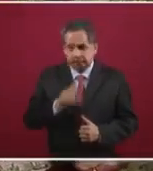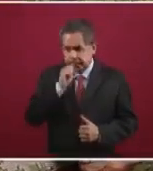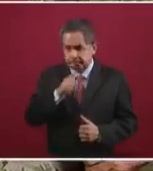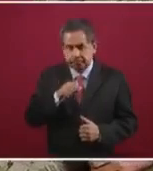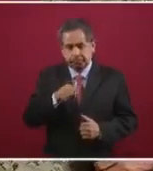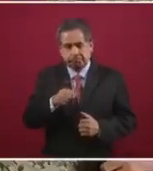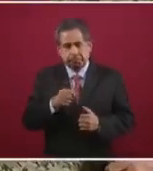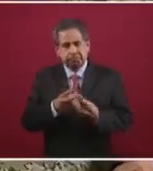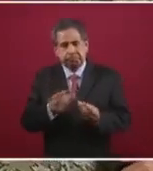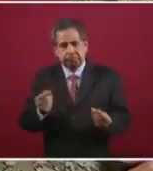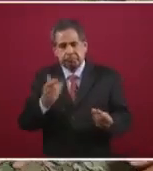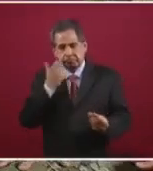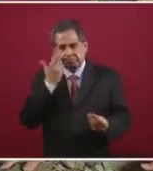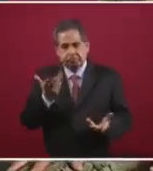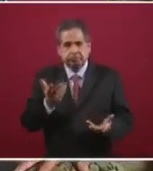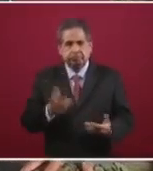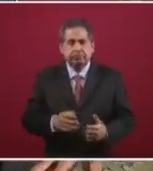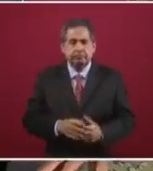resolver esto.